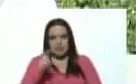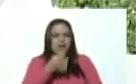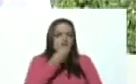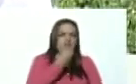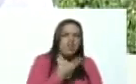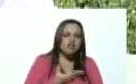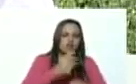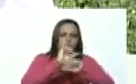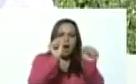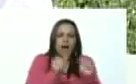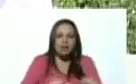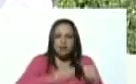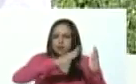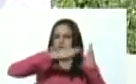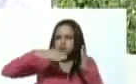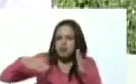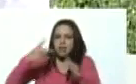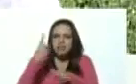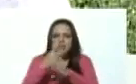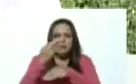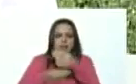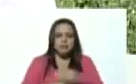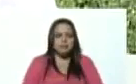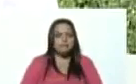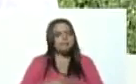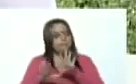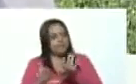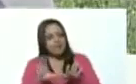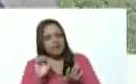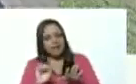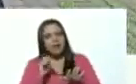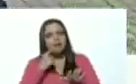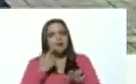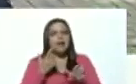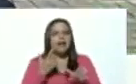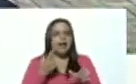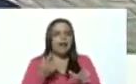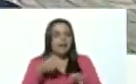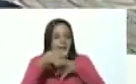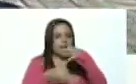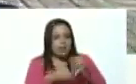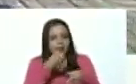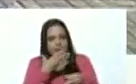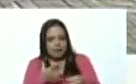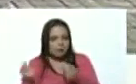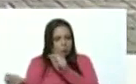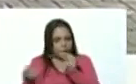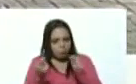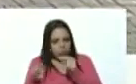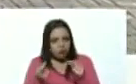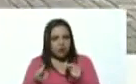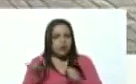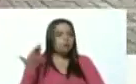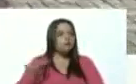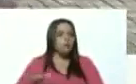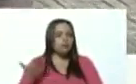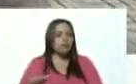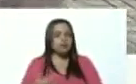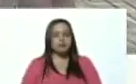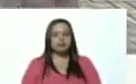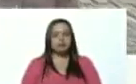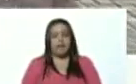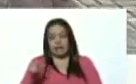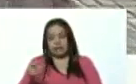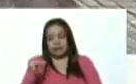artístico que tenemos que hacer allá. Claro, vamos a explicar bien. Fíjense, esto es conversadito, Paredes. Es muy importante. Aquí está el